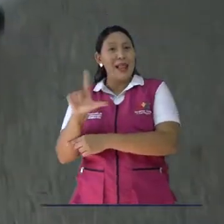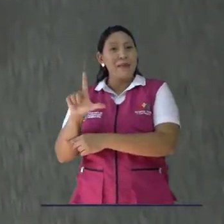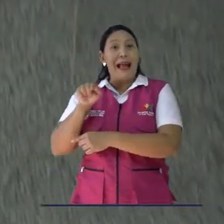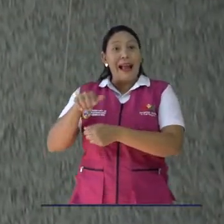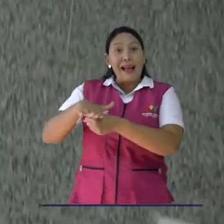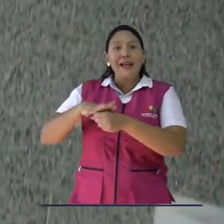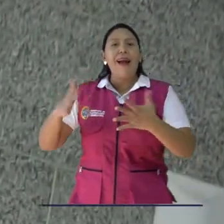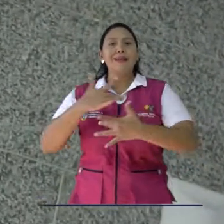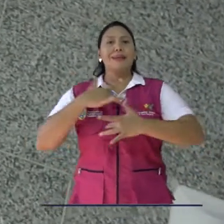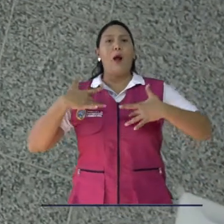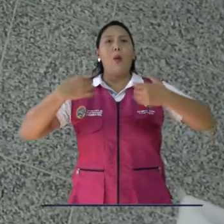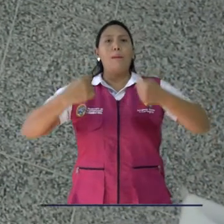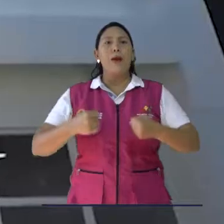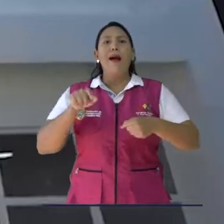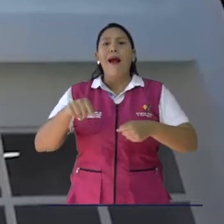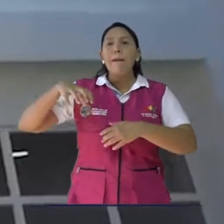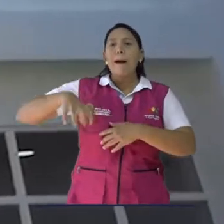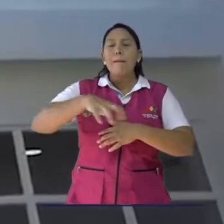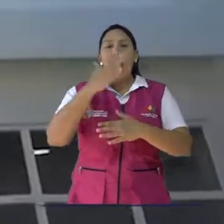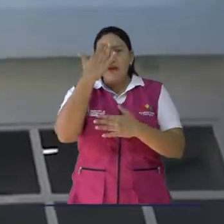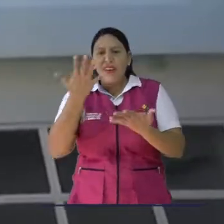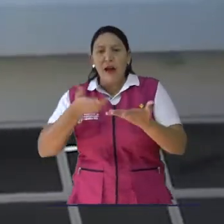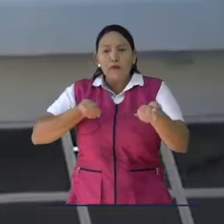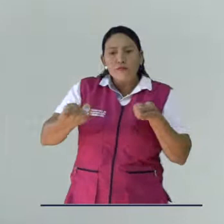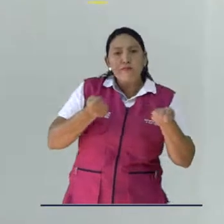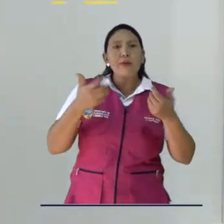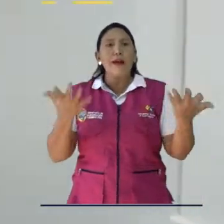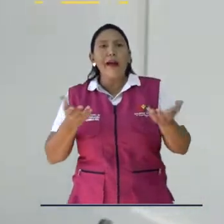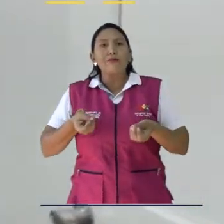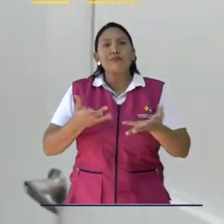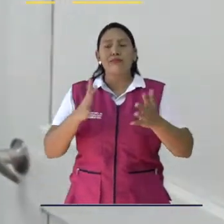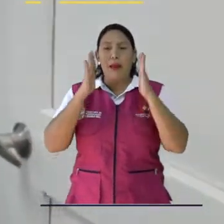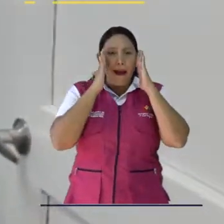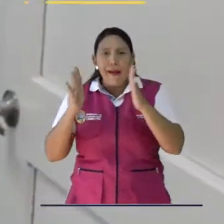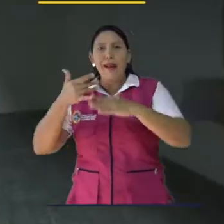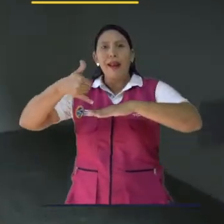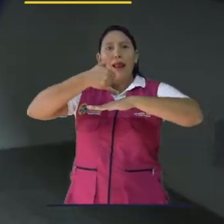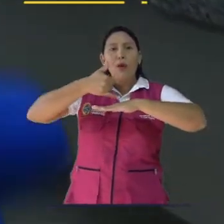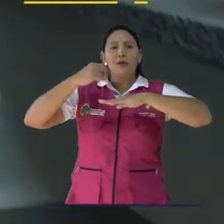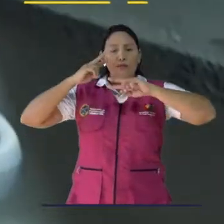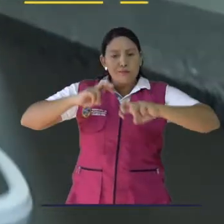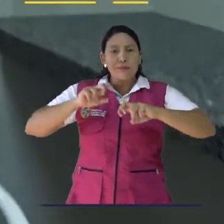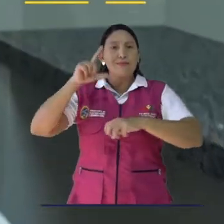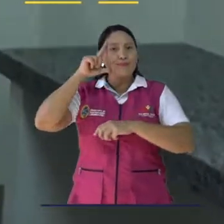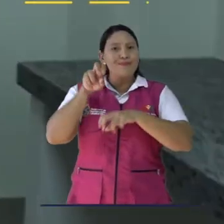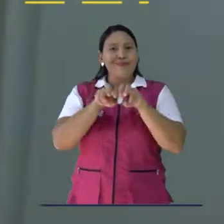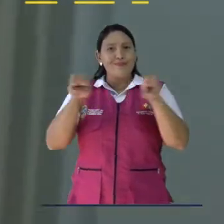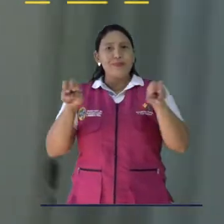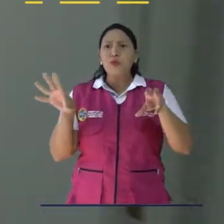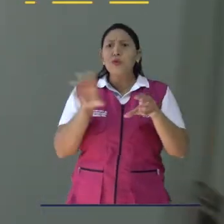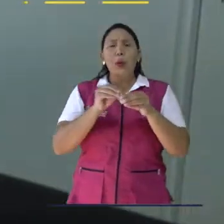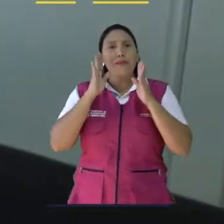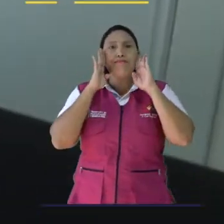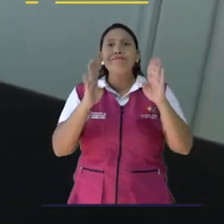ven en funcionamiento el puesto de salud que equipamos para que preste los servicios de medicina general, odontología general, toma de